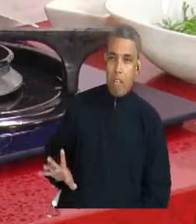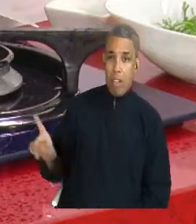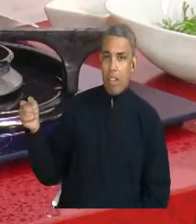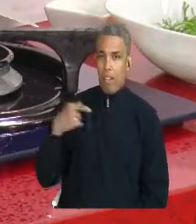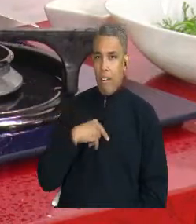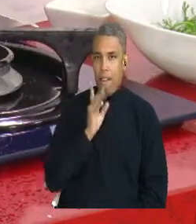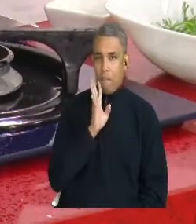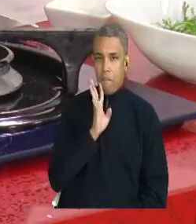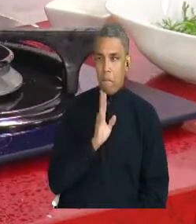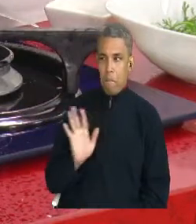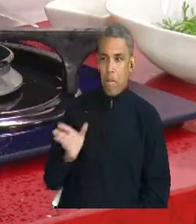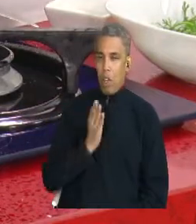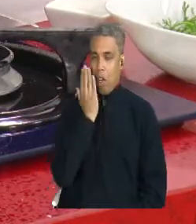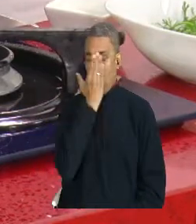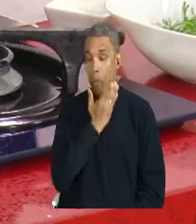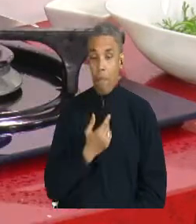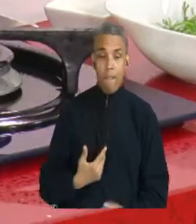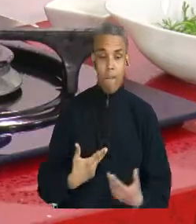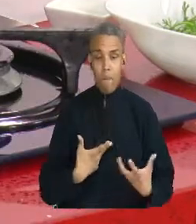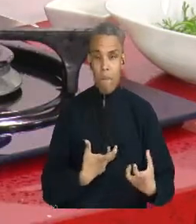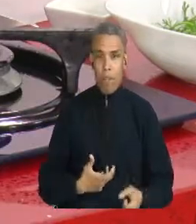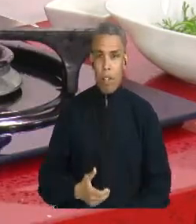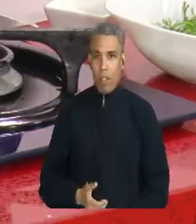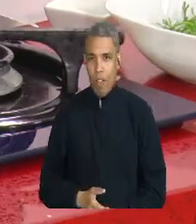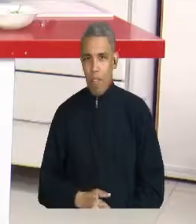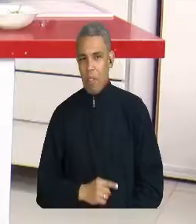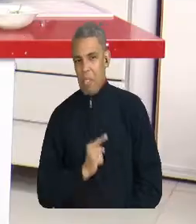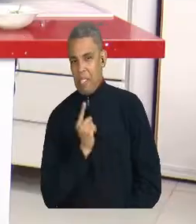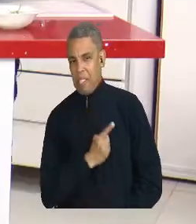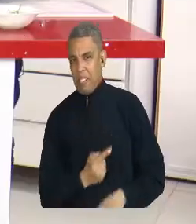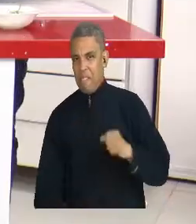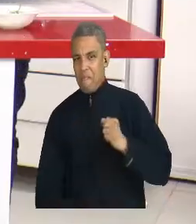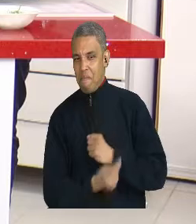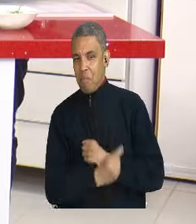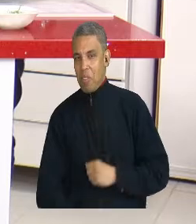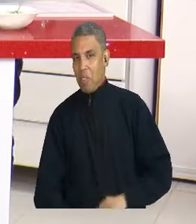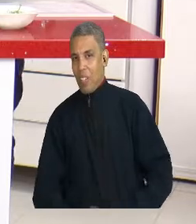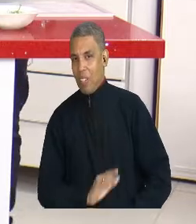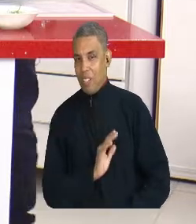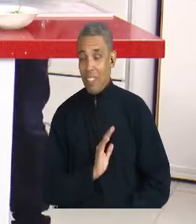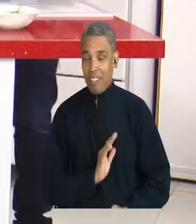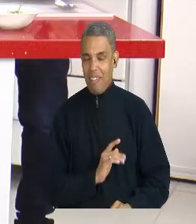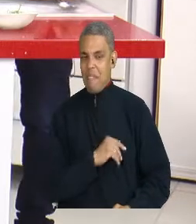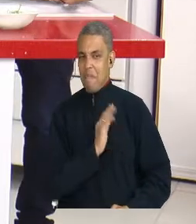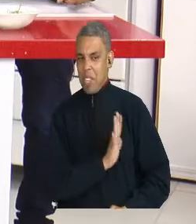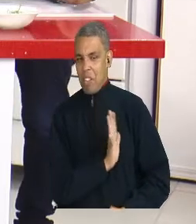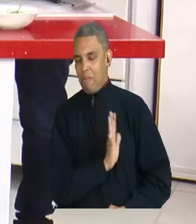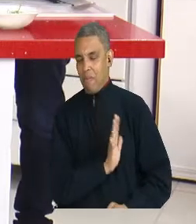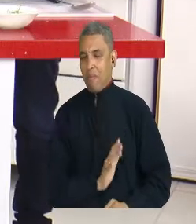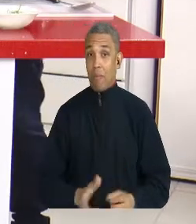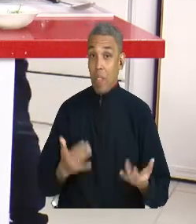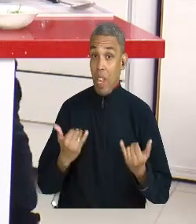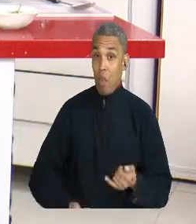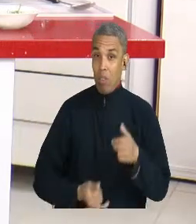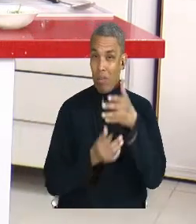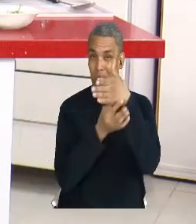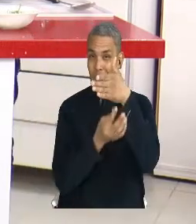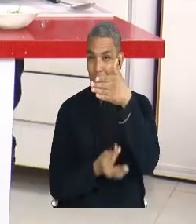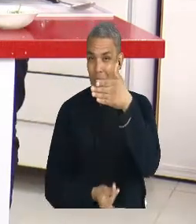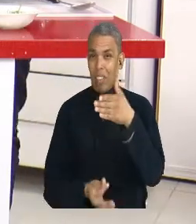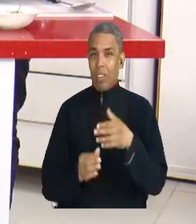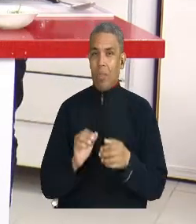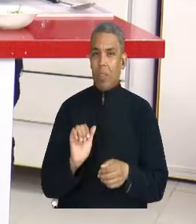vida, mijito. Bueno, aquí voy a ver la temperatura, va a activar los aceites de nuestra almendra, entonces va a empezar a botar